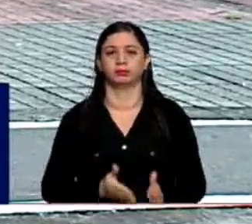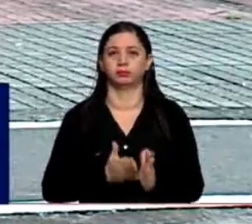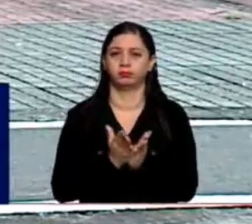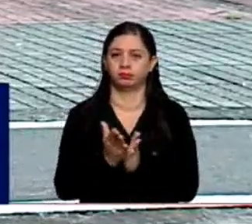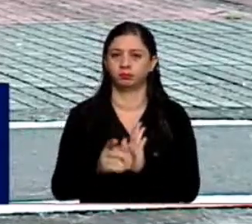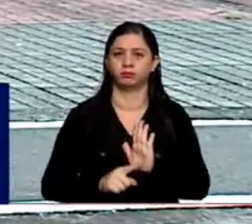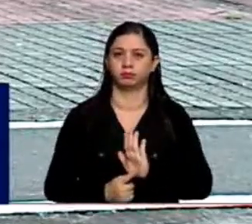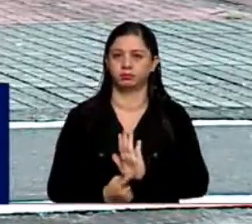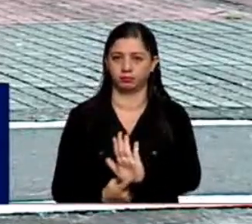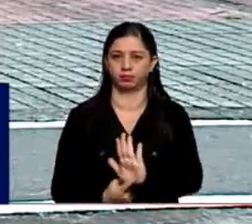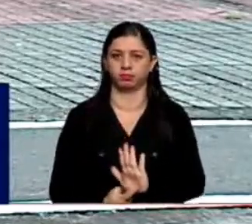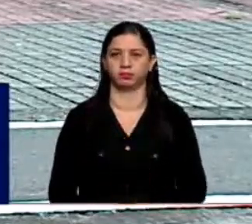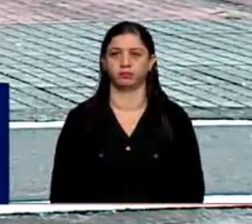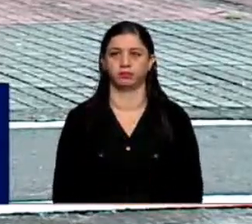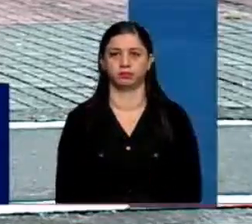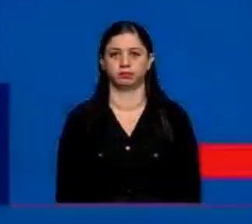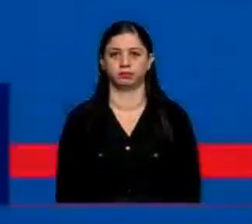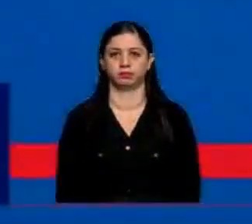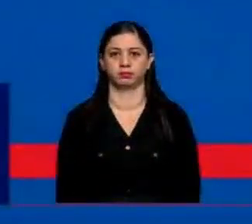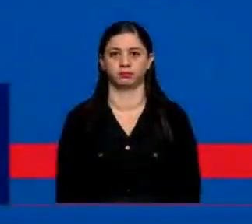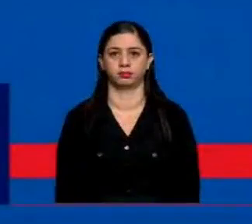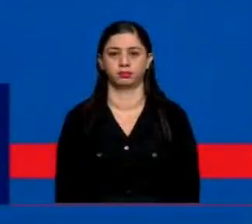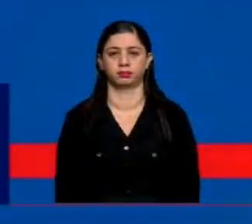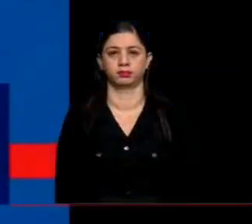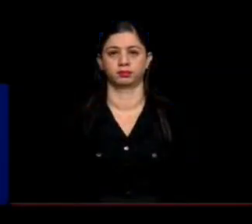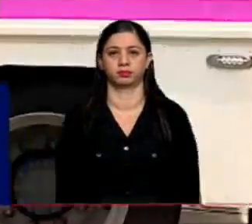continuación, más detalles.